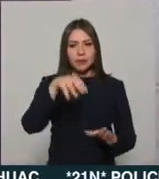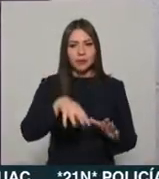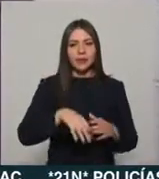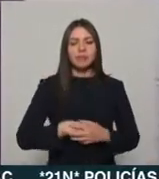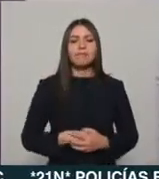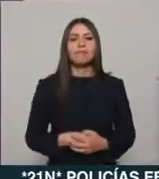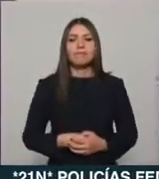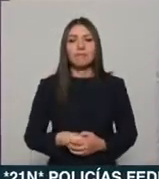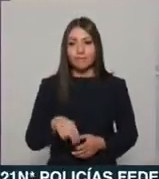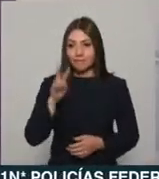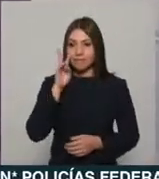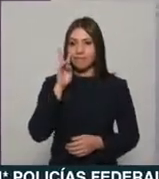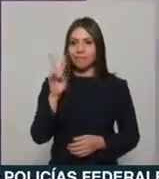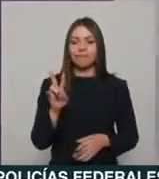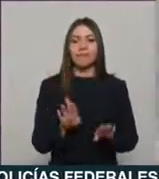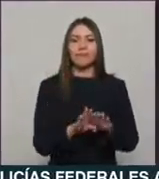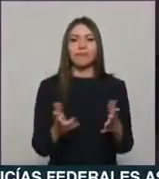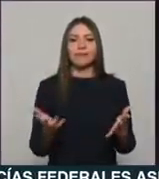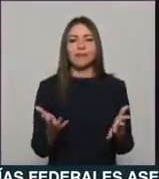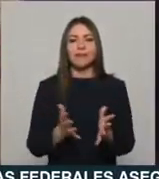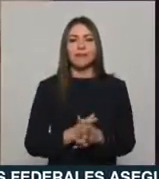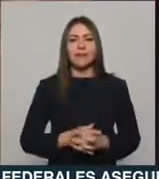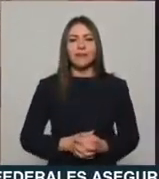Vamos a echarle un ojito.